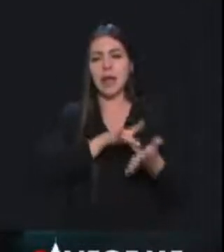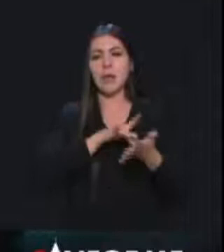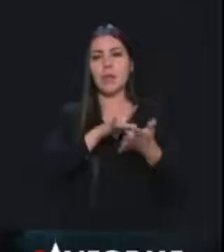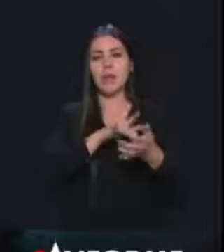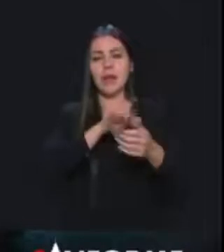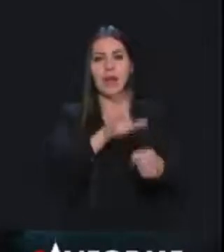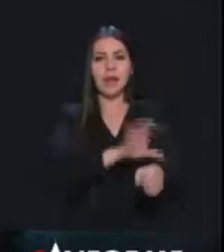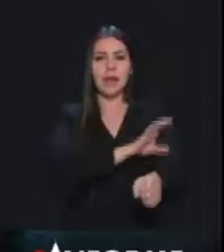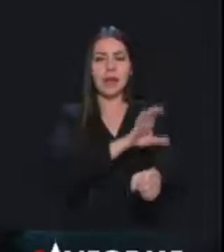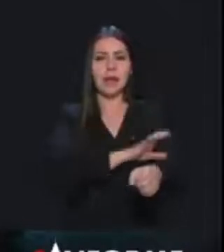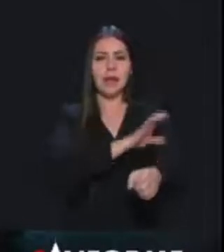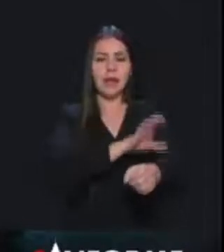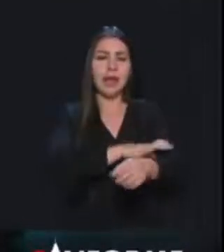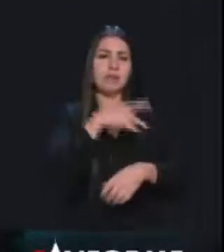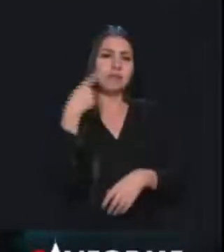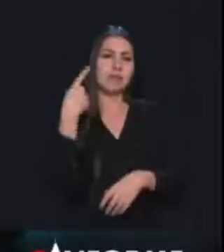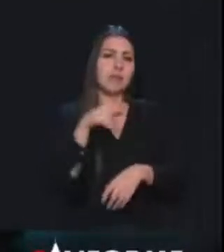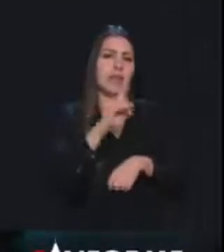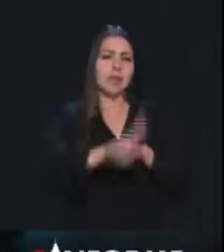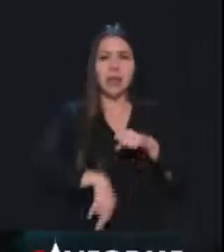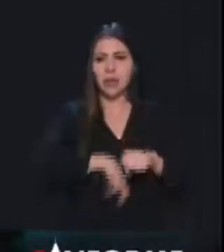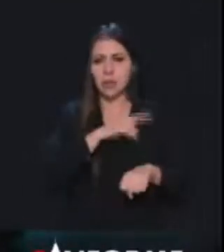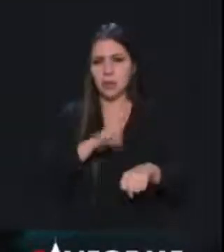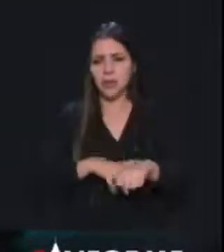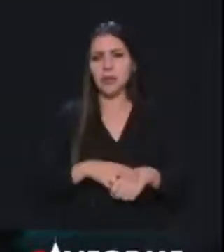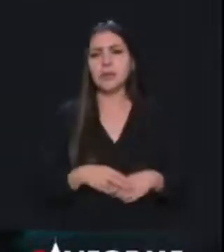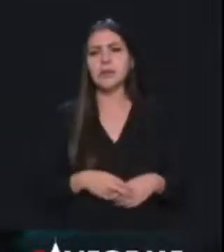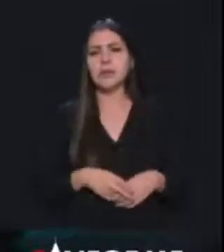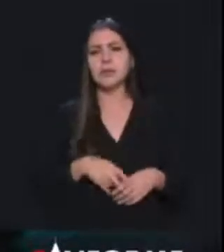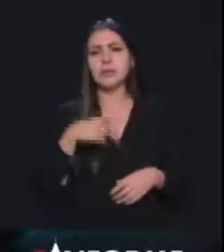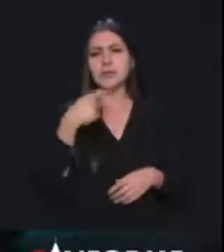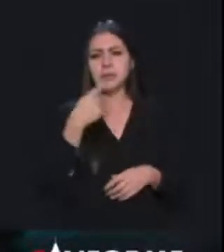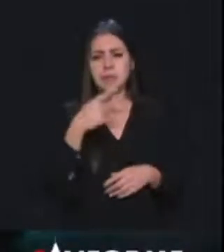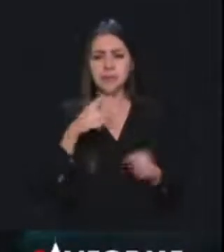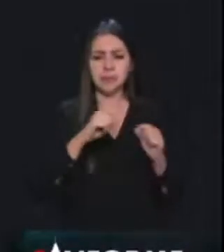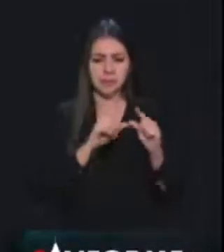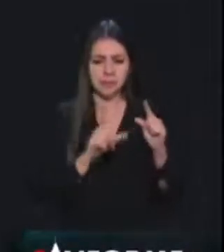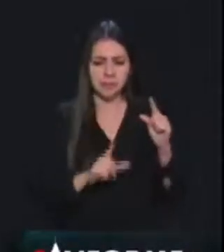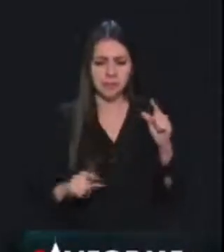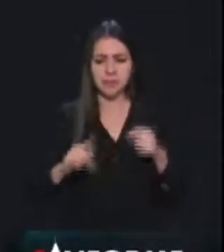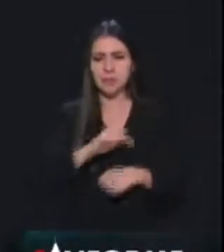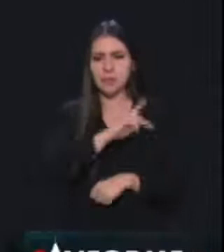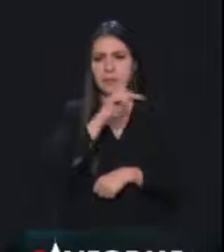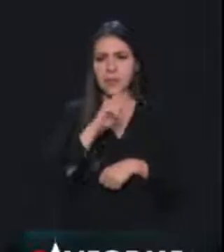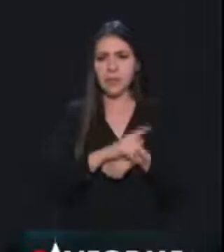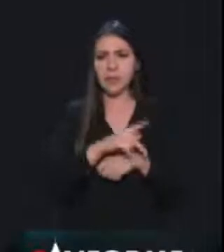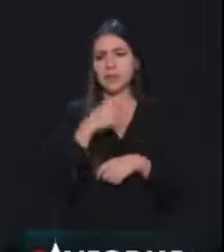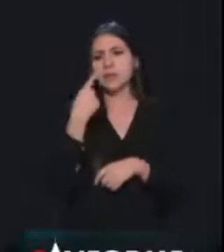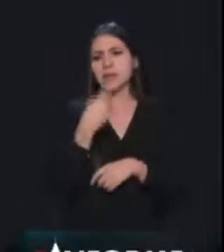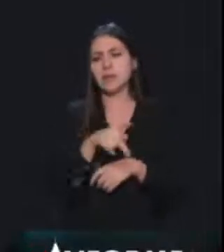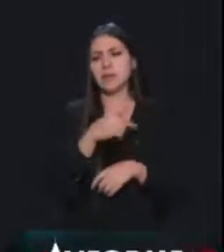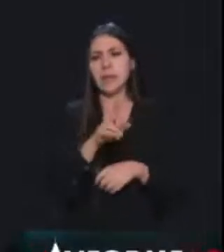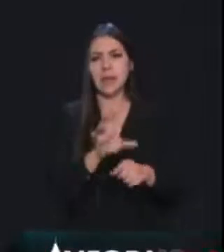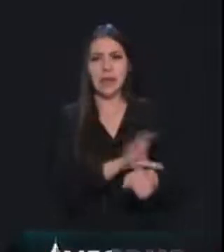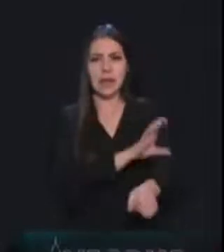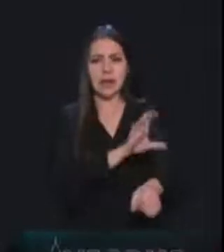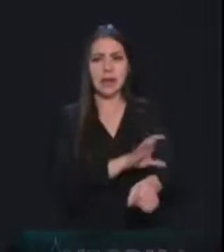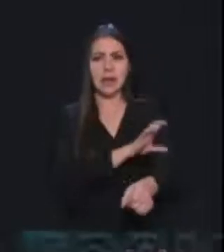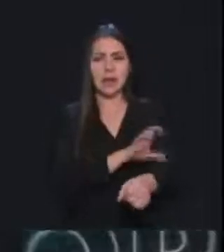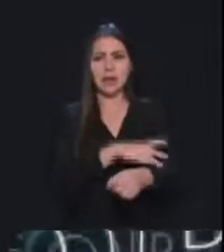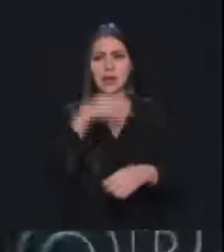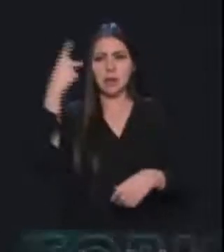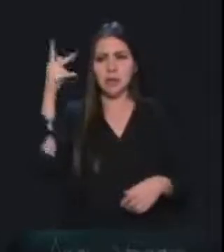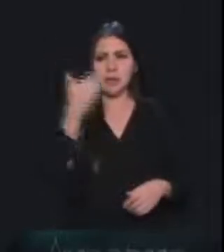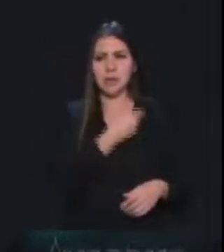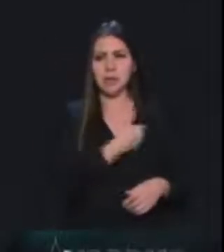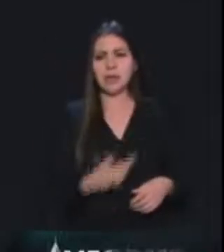decir, es muy sobresaliente que el país, que el proyecto económico y energético de del